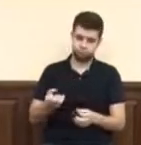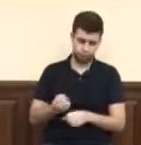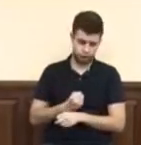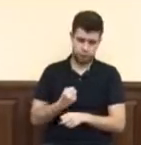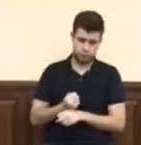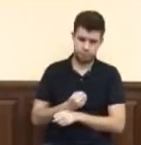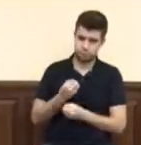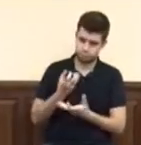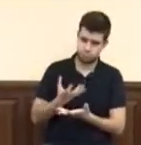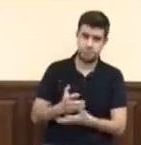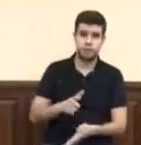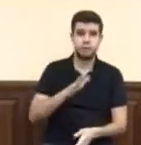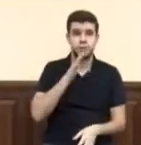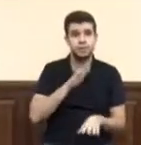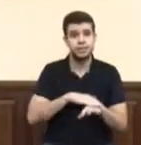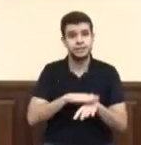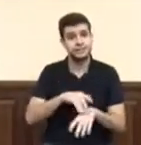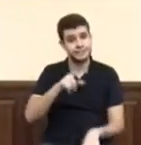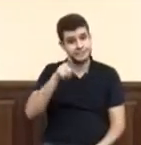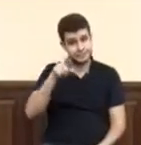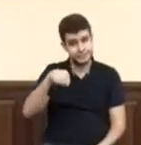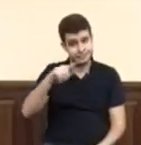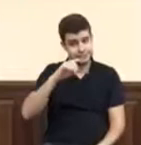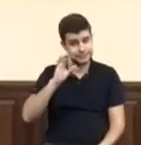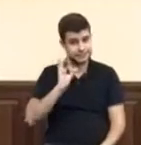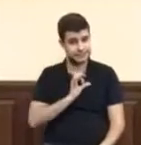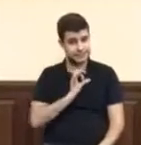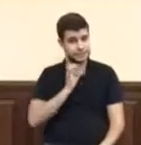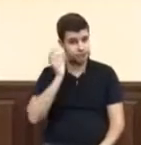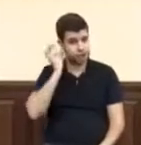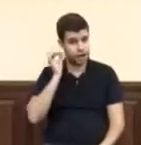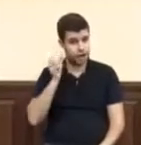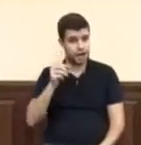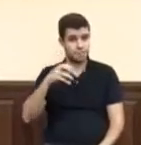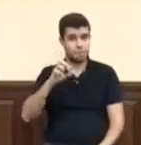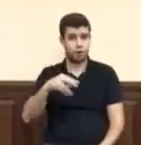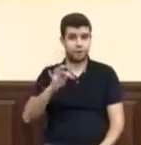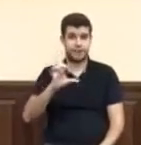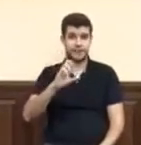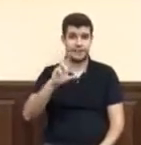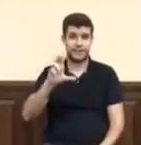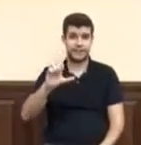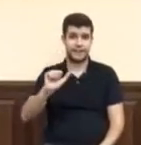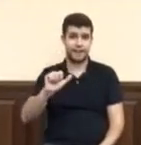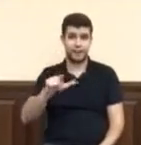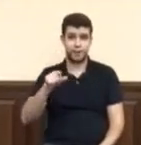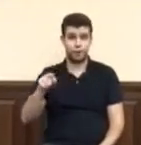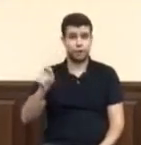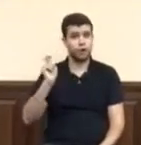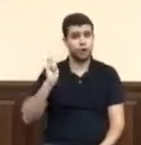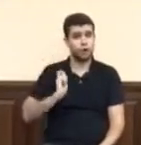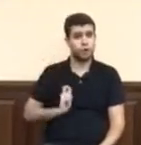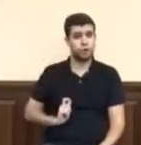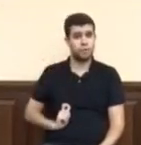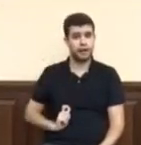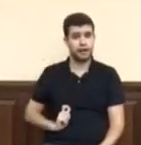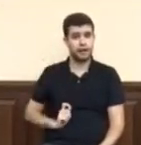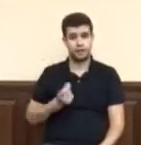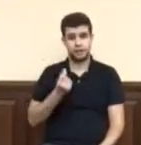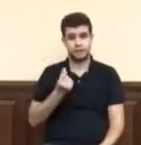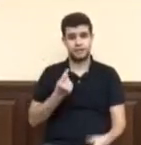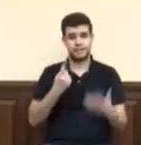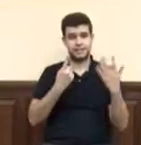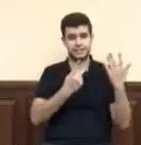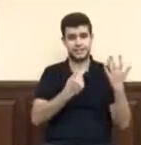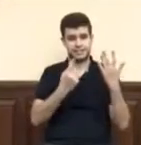Porque, señora Monterreal, usted cobra un salario, según publica la página web del ayuntamiento, de